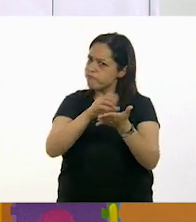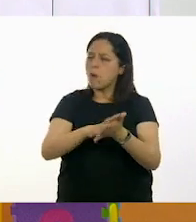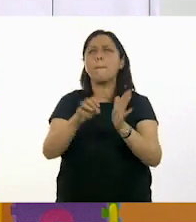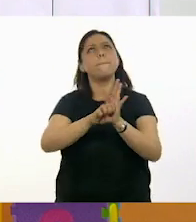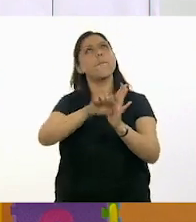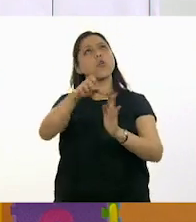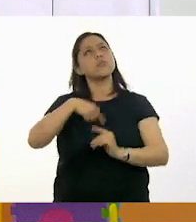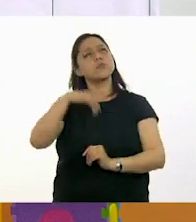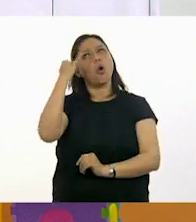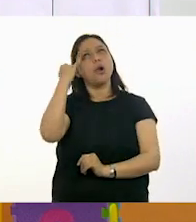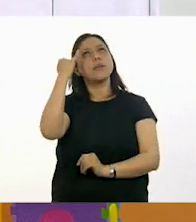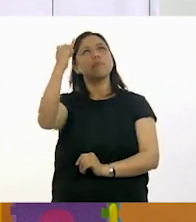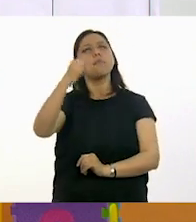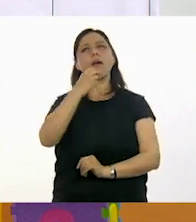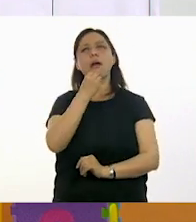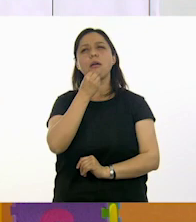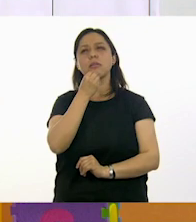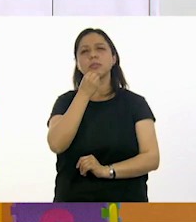ejemplo,